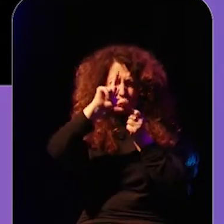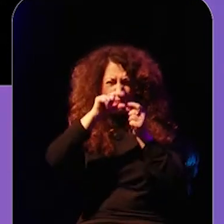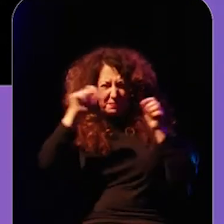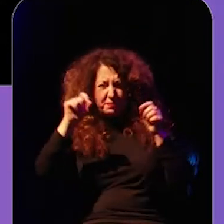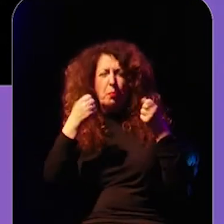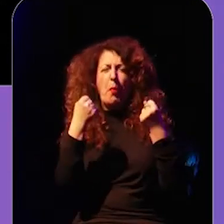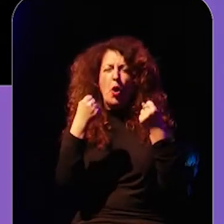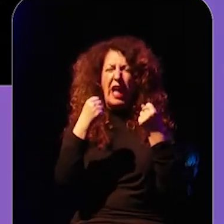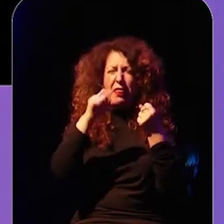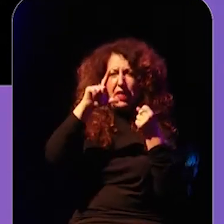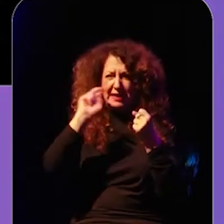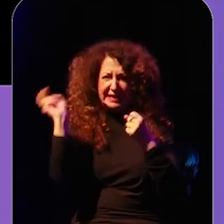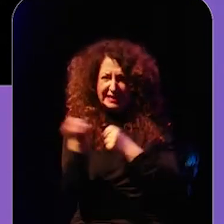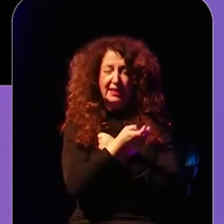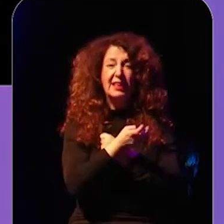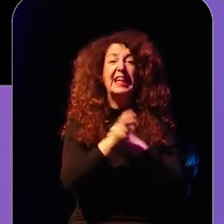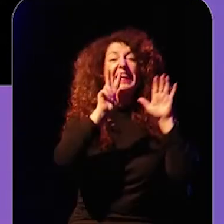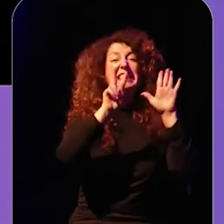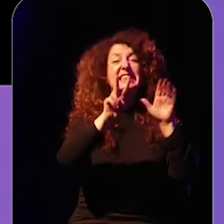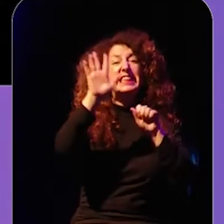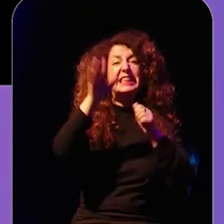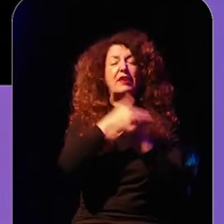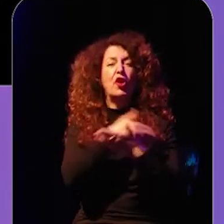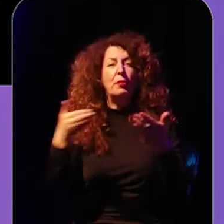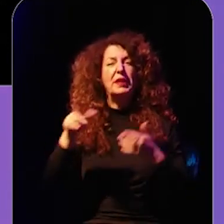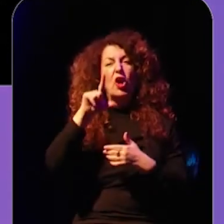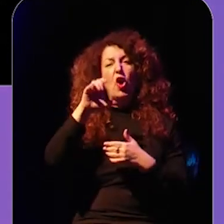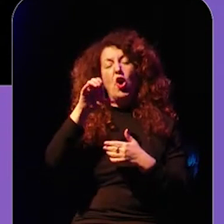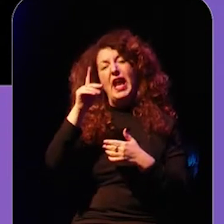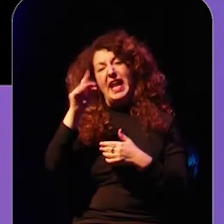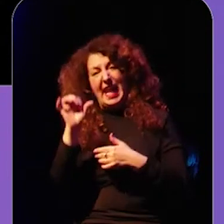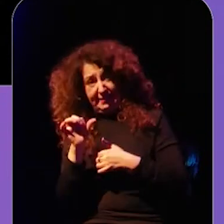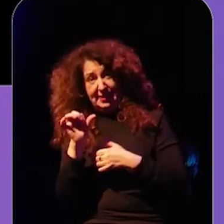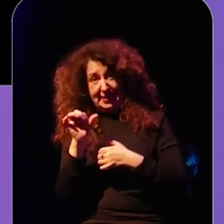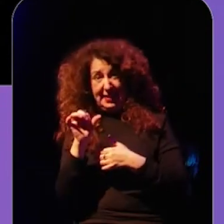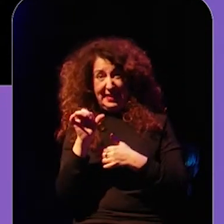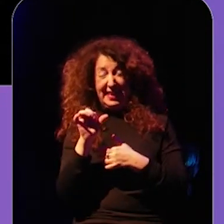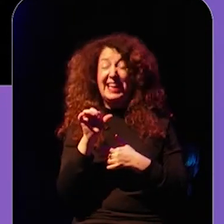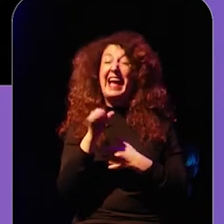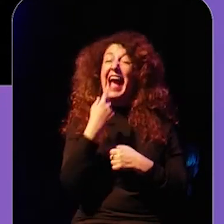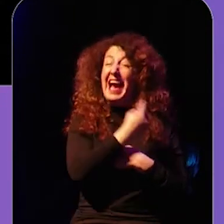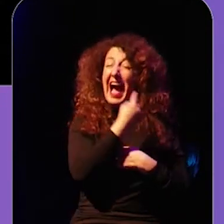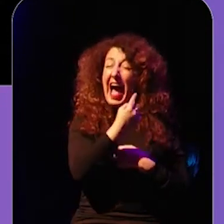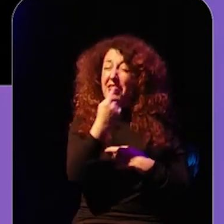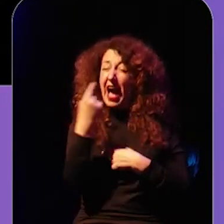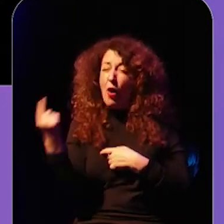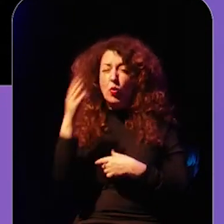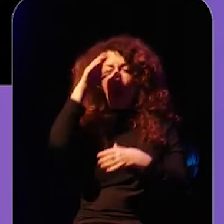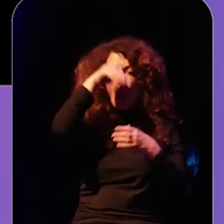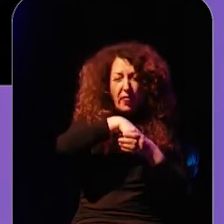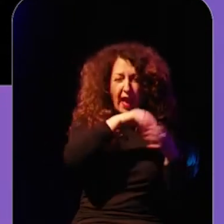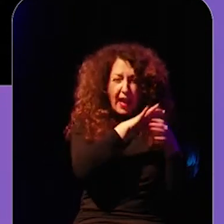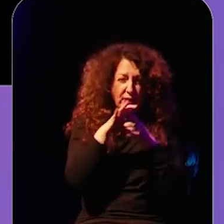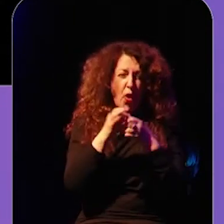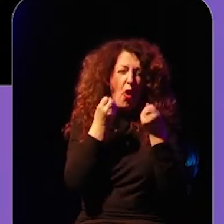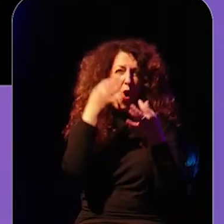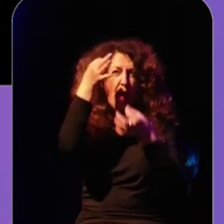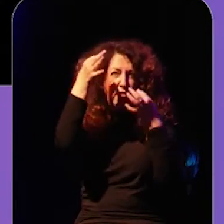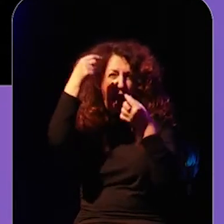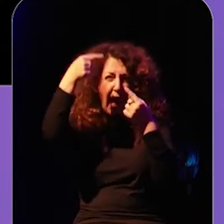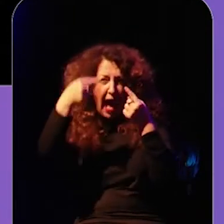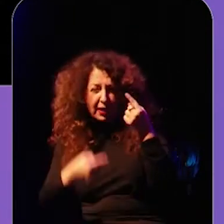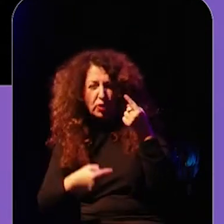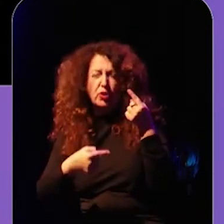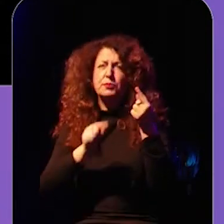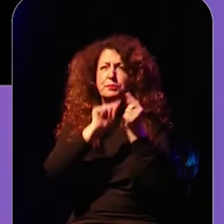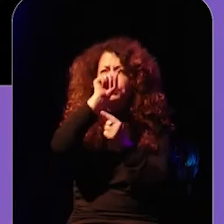potencia, más de 75 millones de LEDs. Y todos y cada uno de esos LEDs están en el modelo de datos con sus